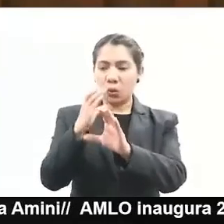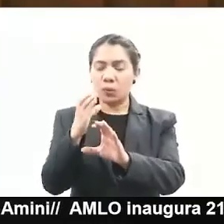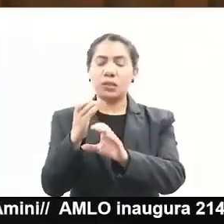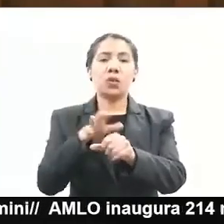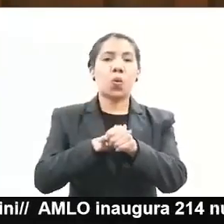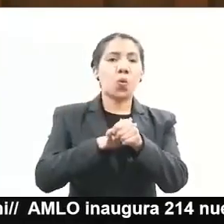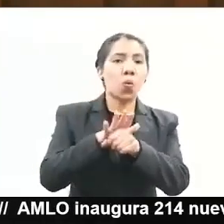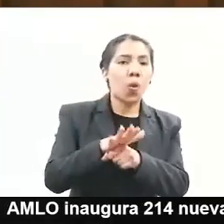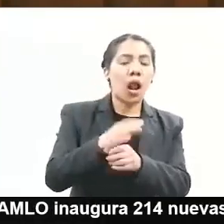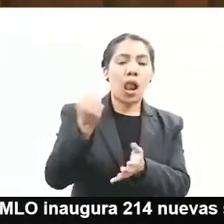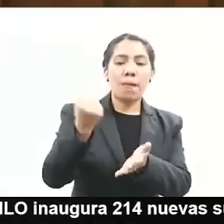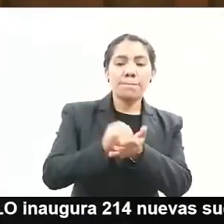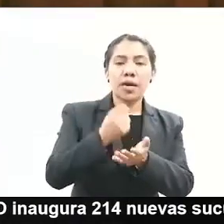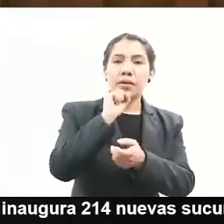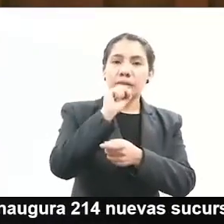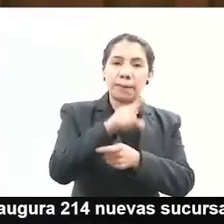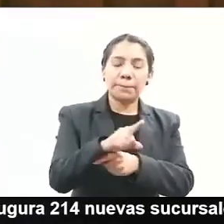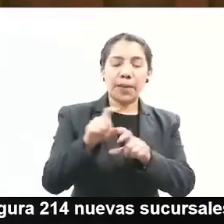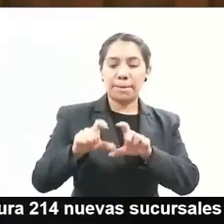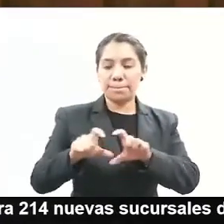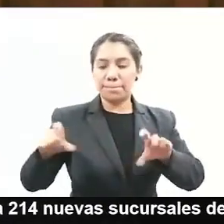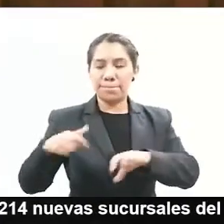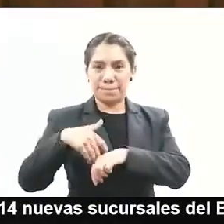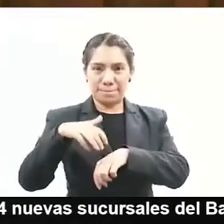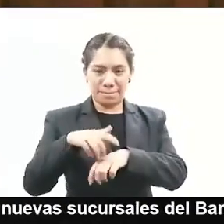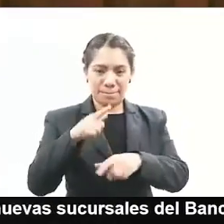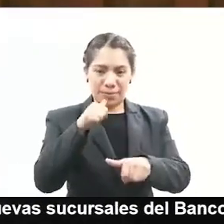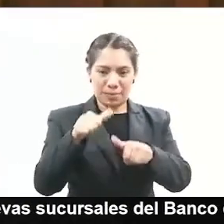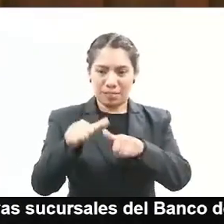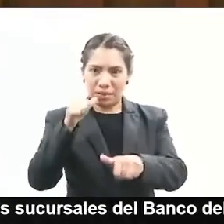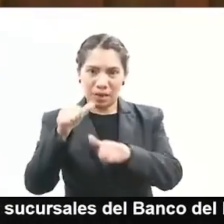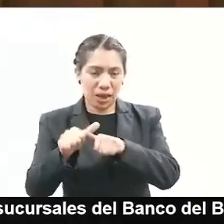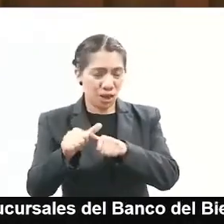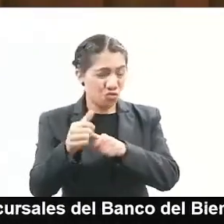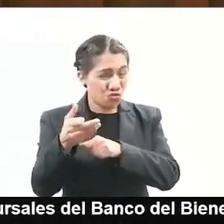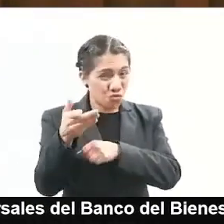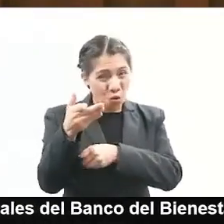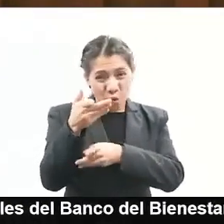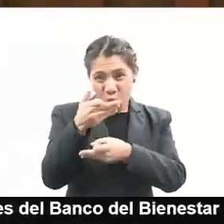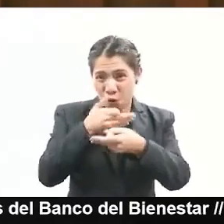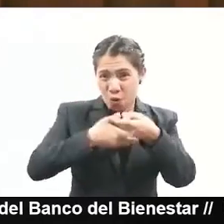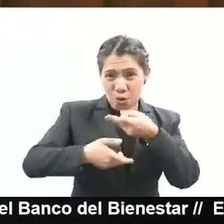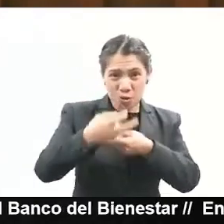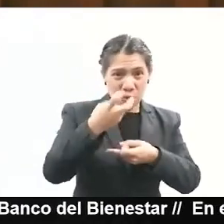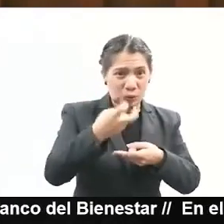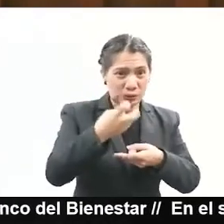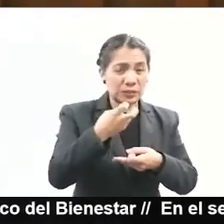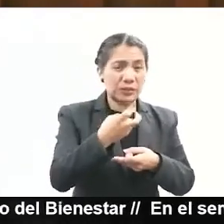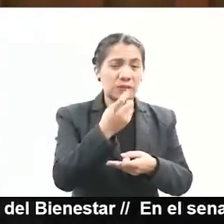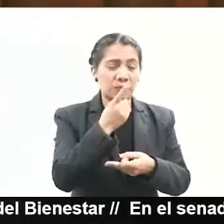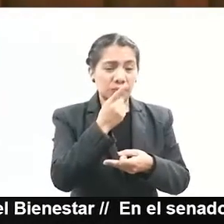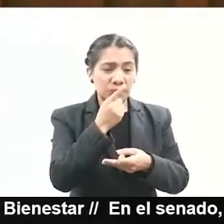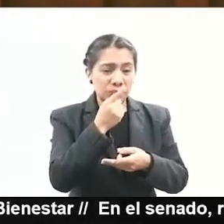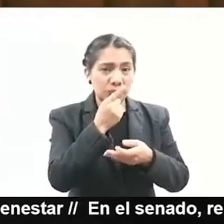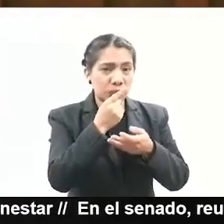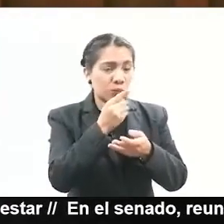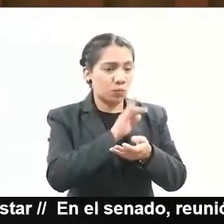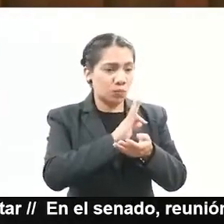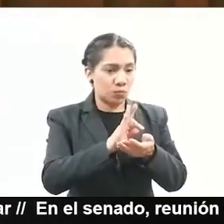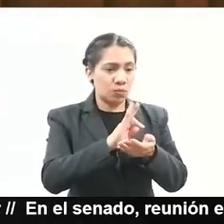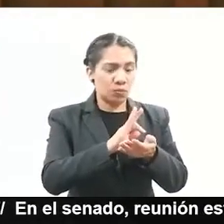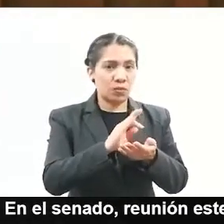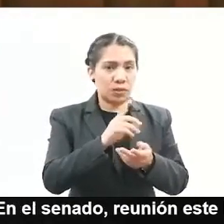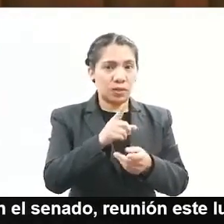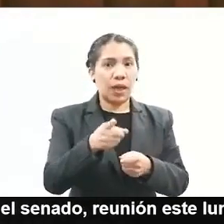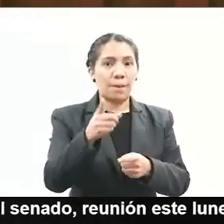los autobuses, para qué iban a tomar autobuses, todo eso estaba perfectamente documentado en los archivos a los cuales hemos tenido